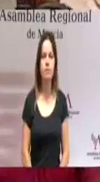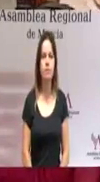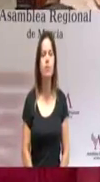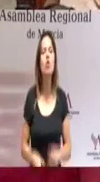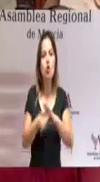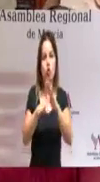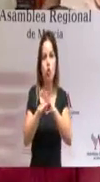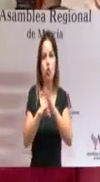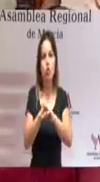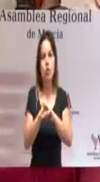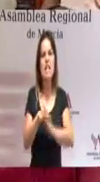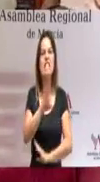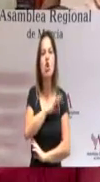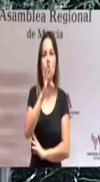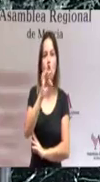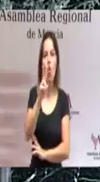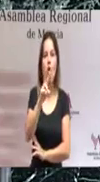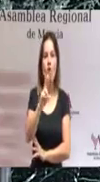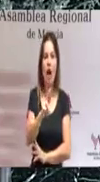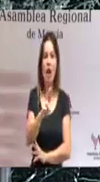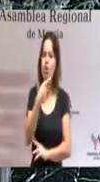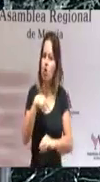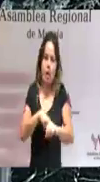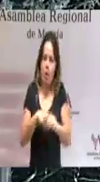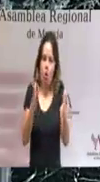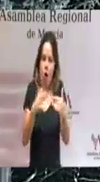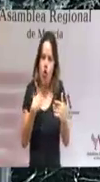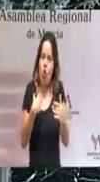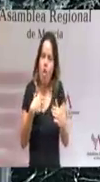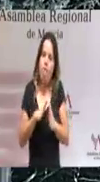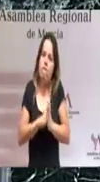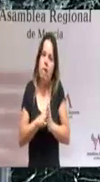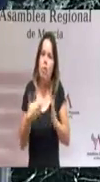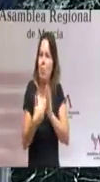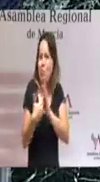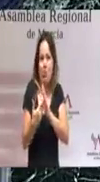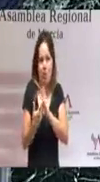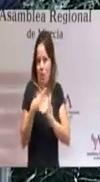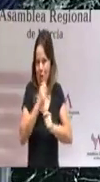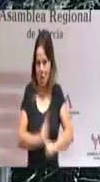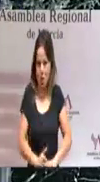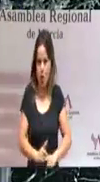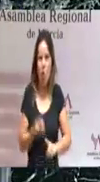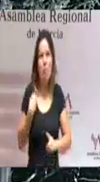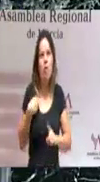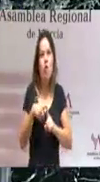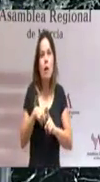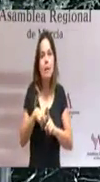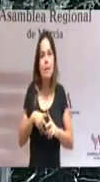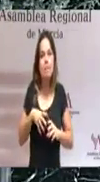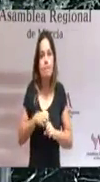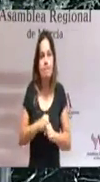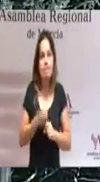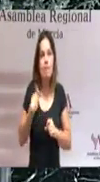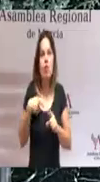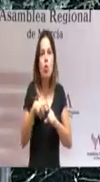Seguimos. Señor Tobar, no nos tenemos tiempo. Ruego que no interrumpan demasiado. Esa